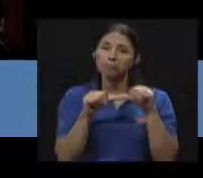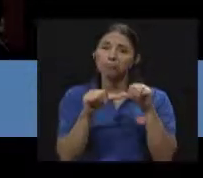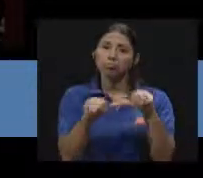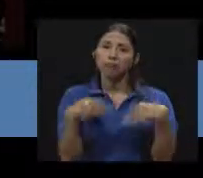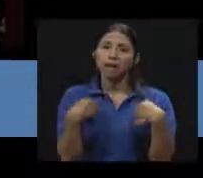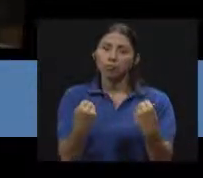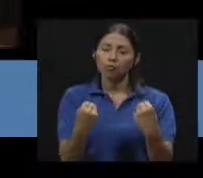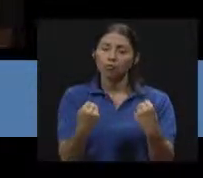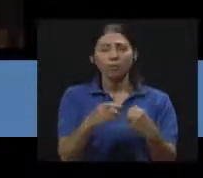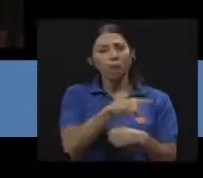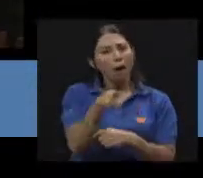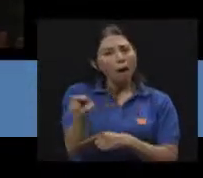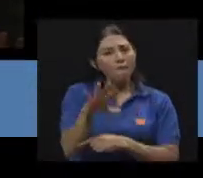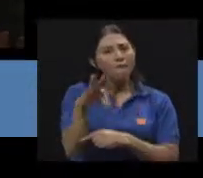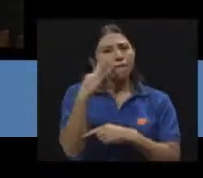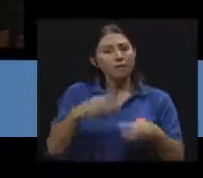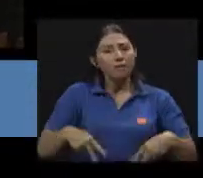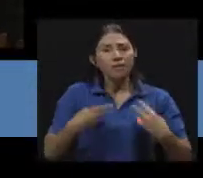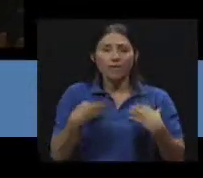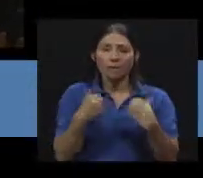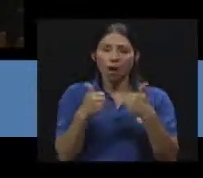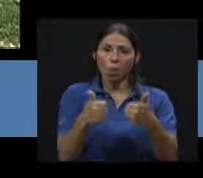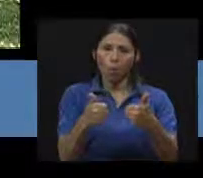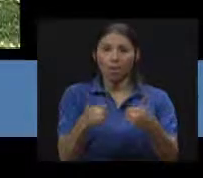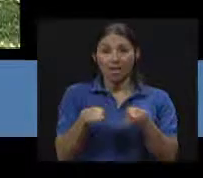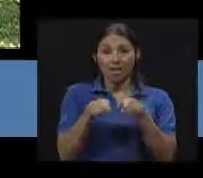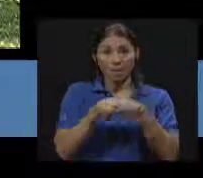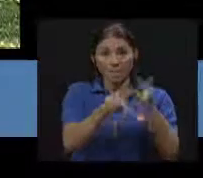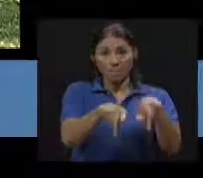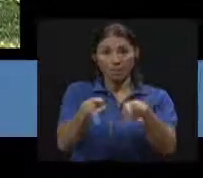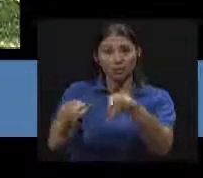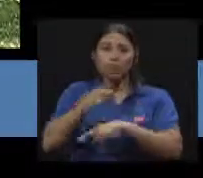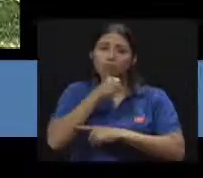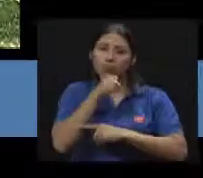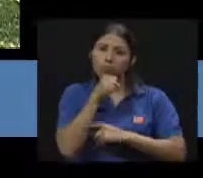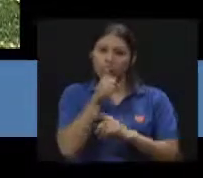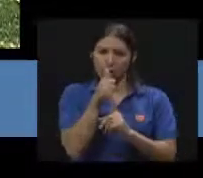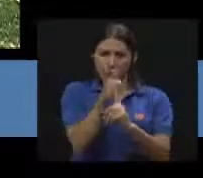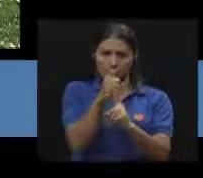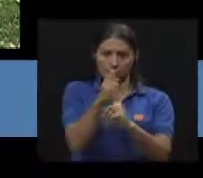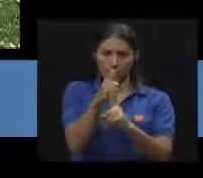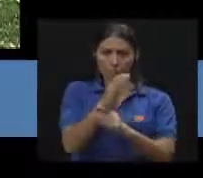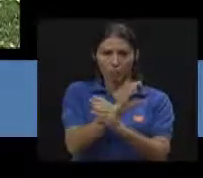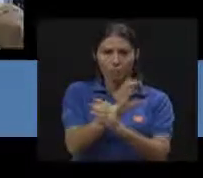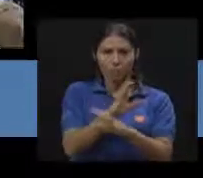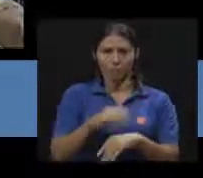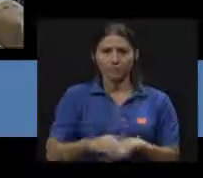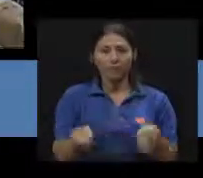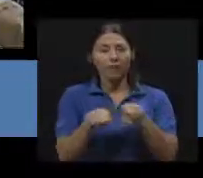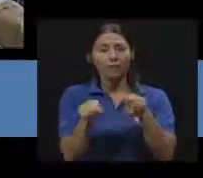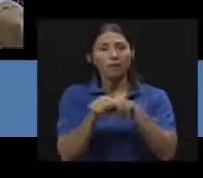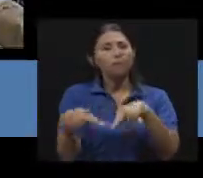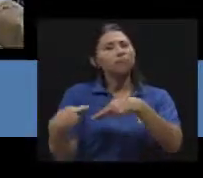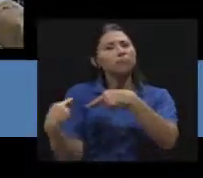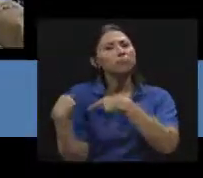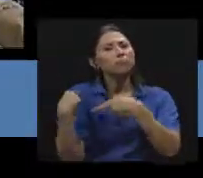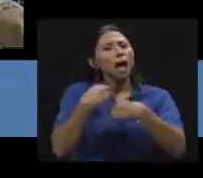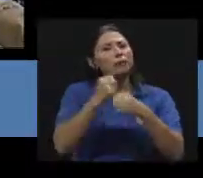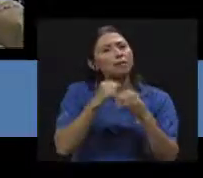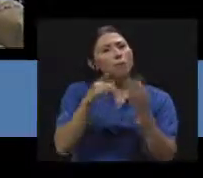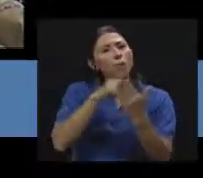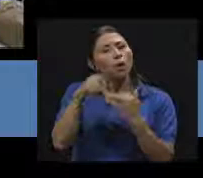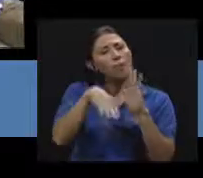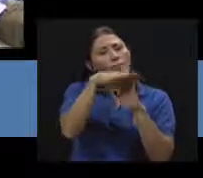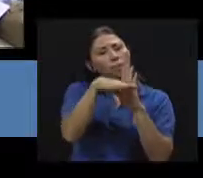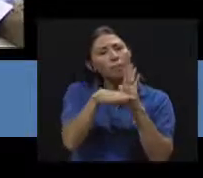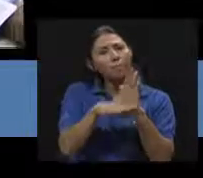mantenimiento de la salud, por estilos de vida saludables y autocuidado de la población adulta mayor. También se encarga de